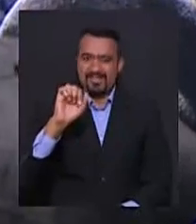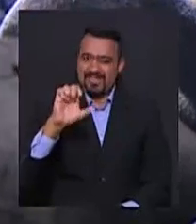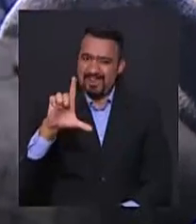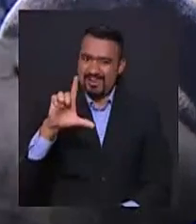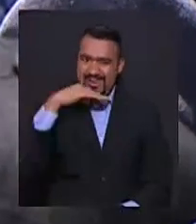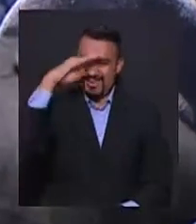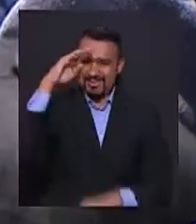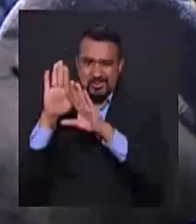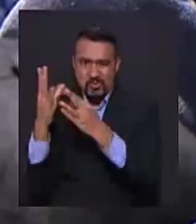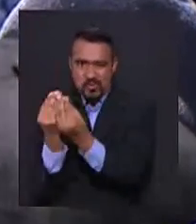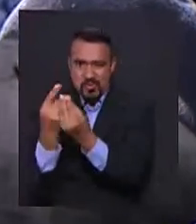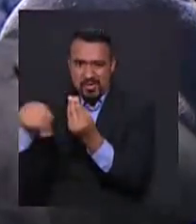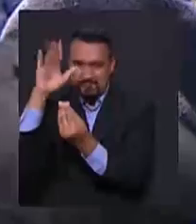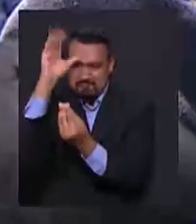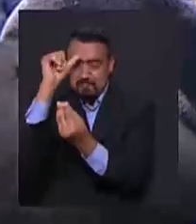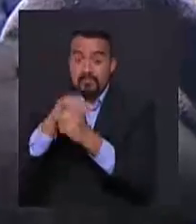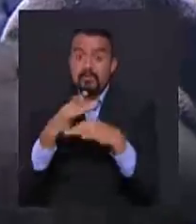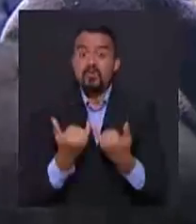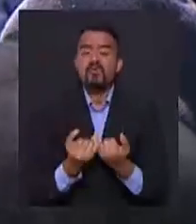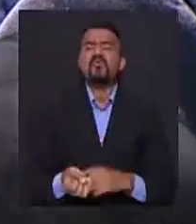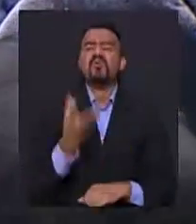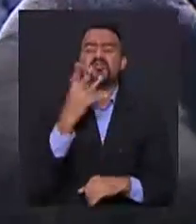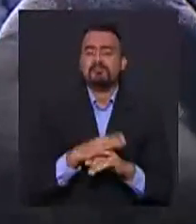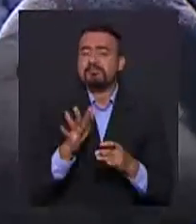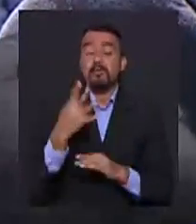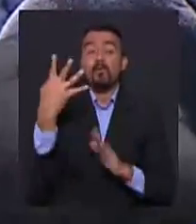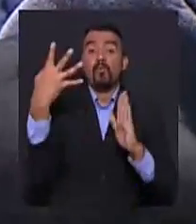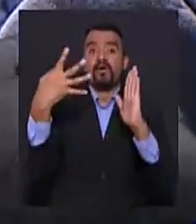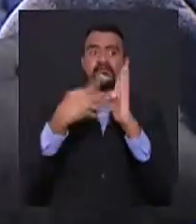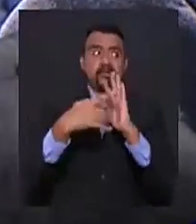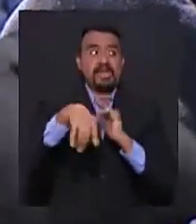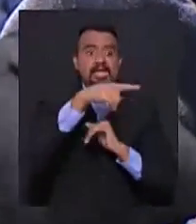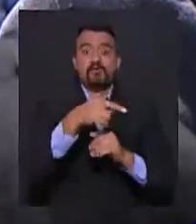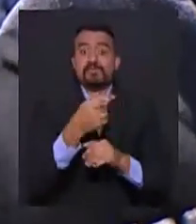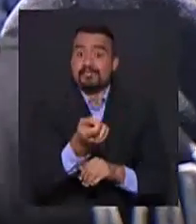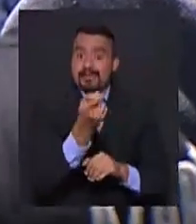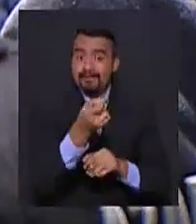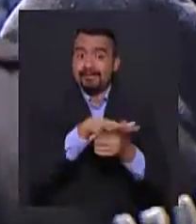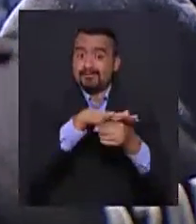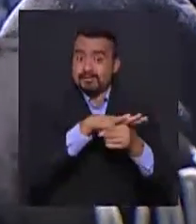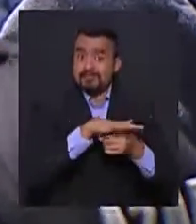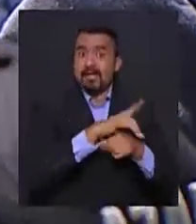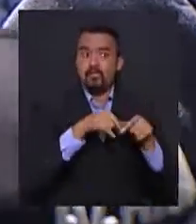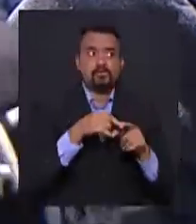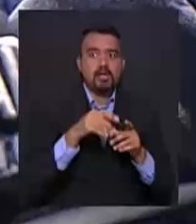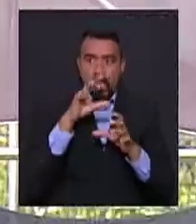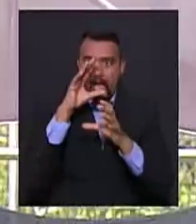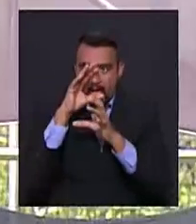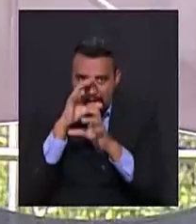Hoy hay alrededor de 4.000 jóvenes en riesgo en nuestra ciudad. Este